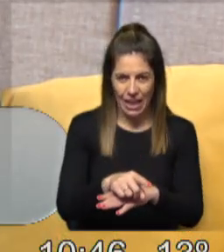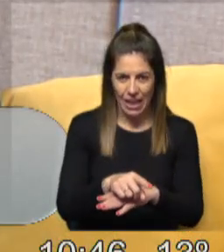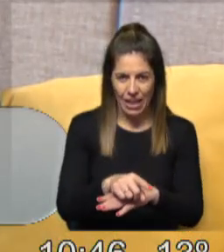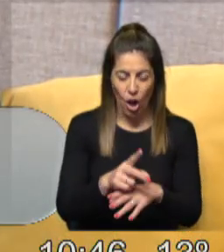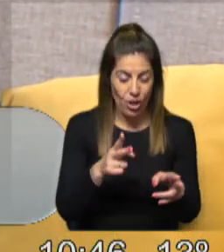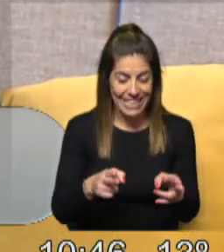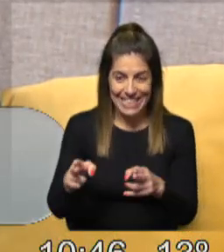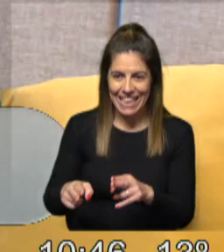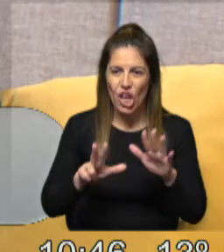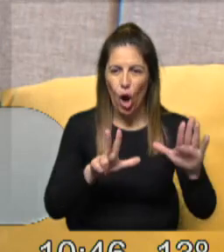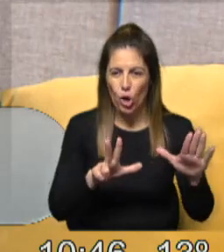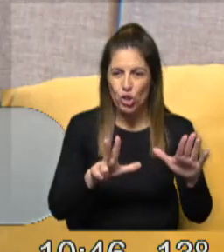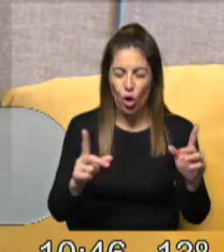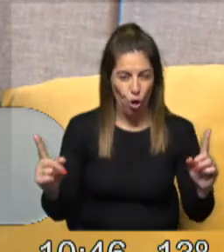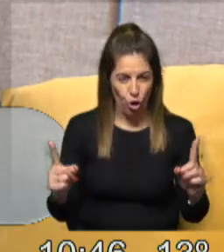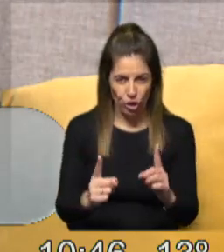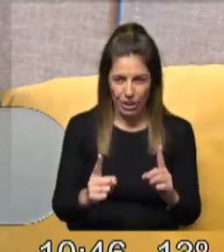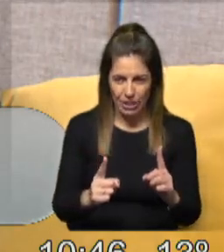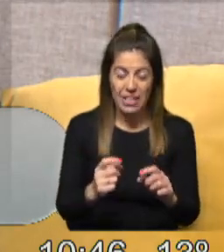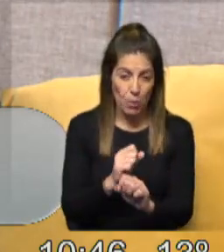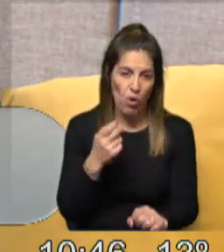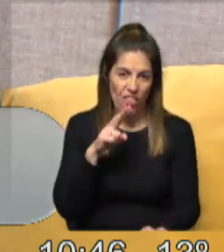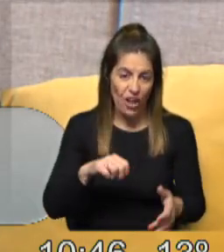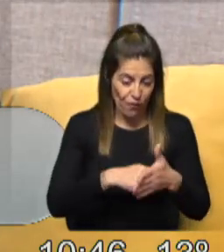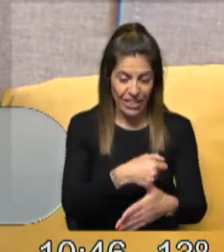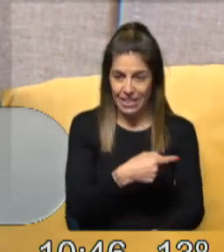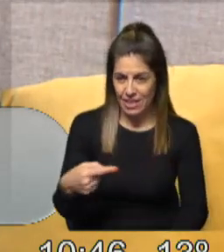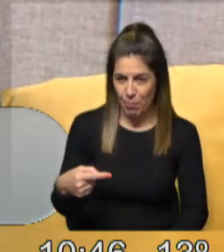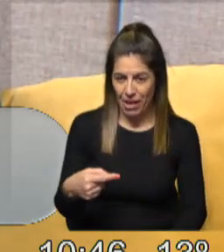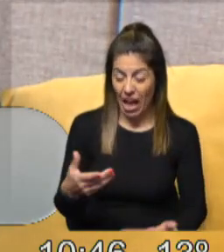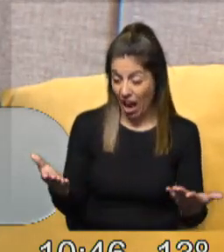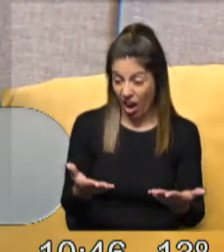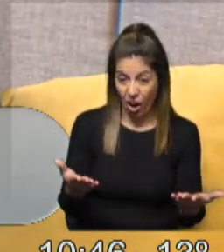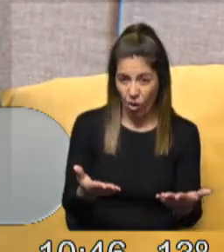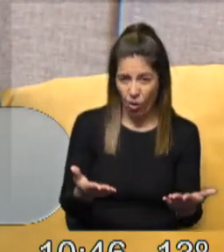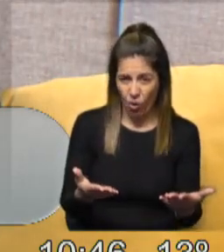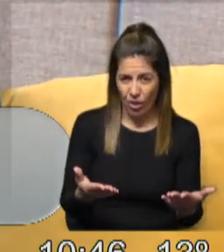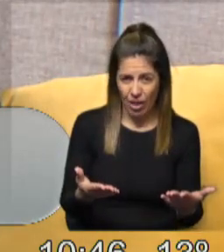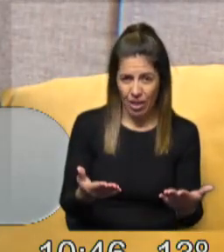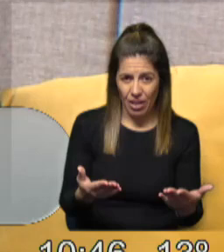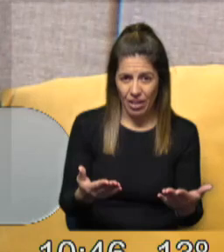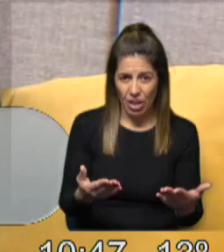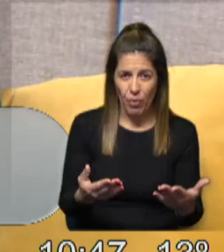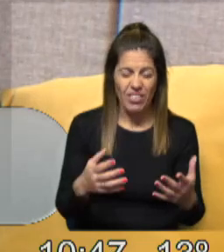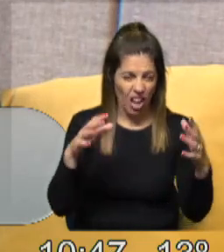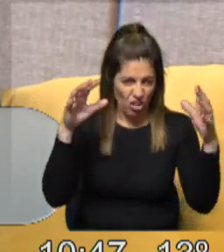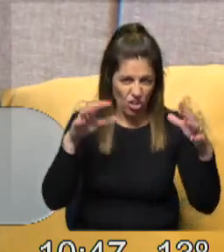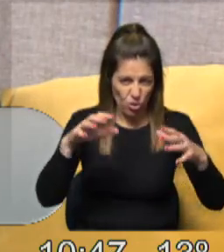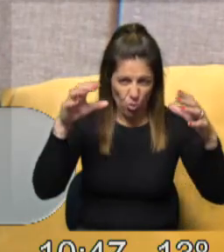serie de 8 capítulos, o sea, cortita. Se puede ver en un fin de semana o este fin de semana mismo, que se va a presentar como bastante